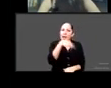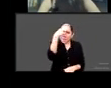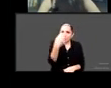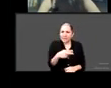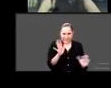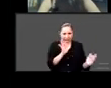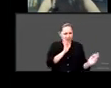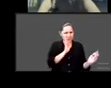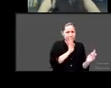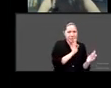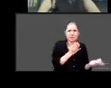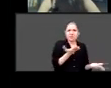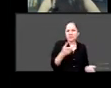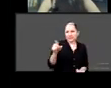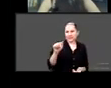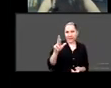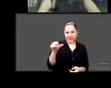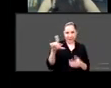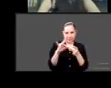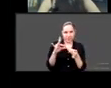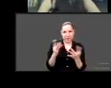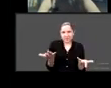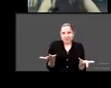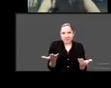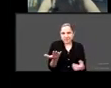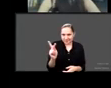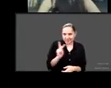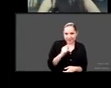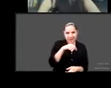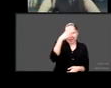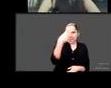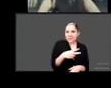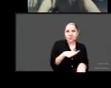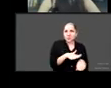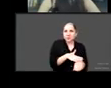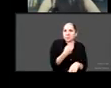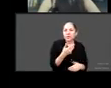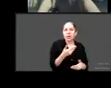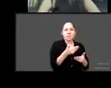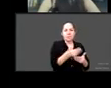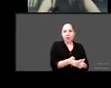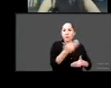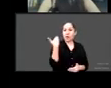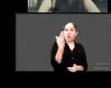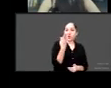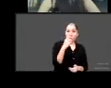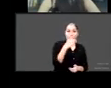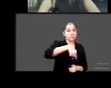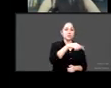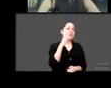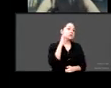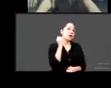se dio la prohibición por parte del Senado del castigo corporal, pero hasta donde yo sé, no se ha